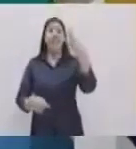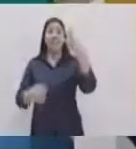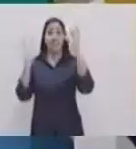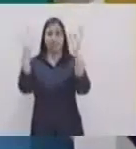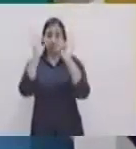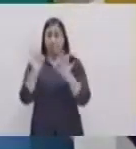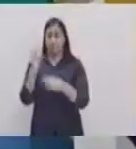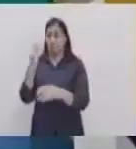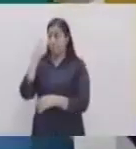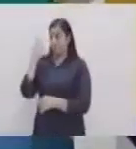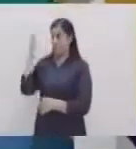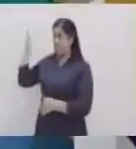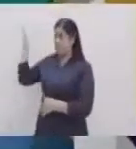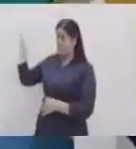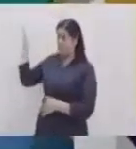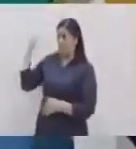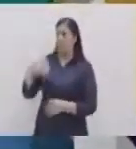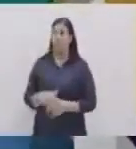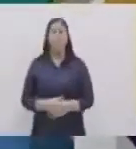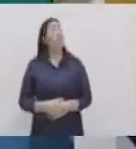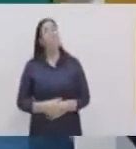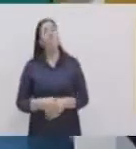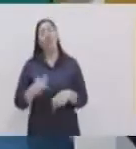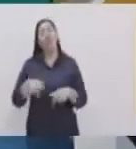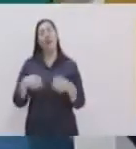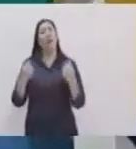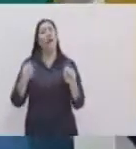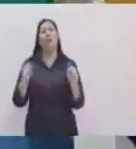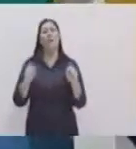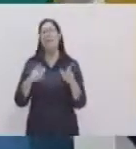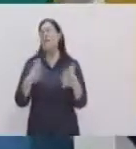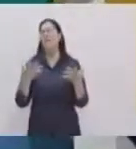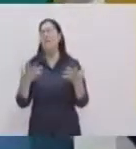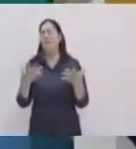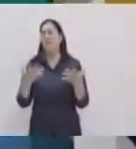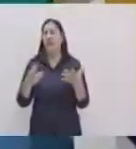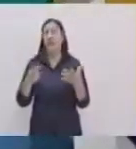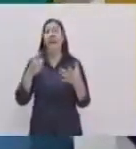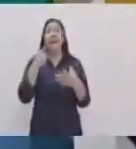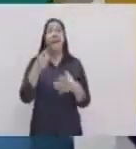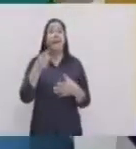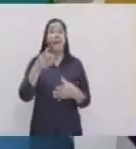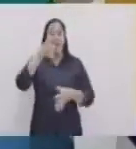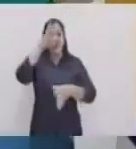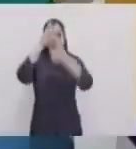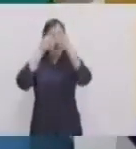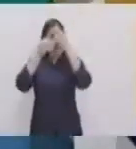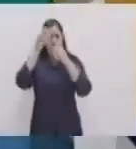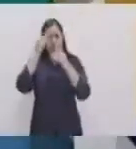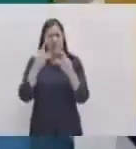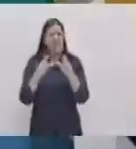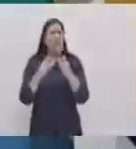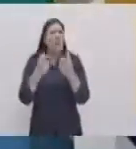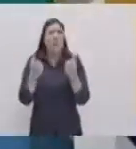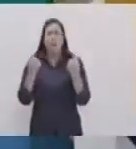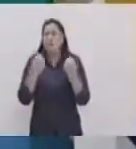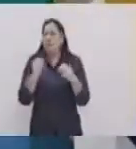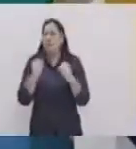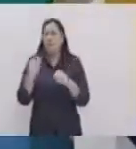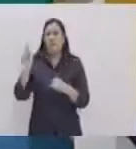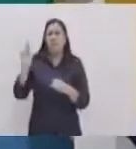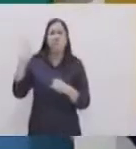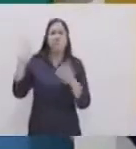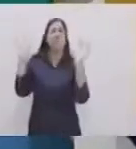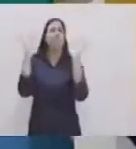el equilátero, el isósceles y el escaleno. ¿Qué vamos a hacer específicamente? Vamos a aprender a armar estos tipos